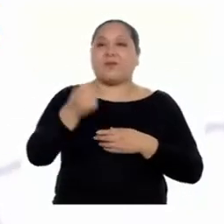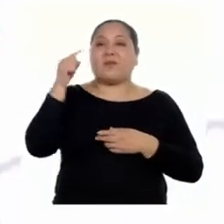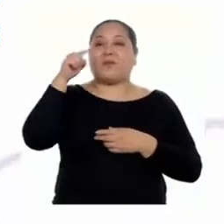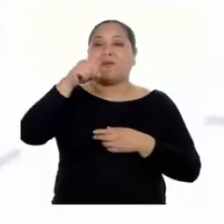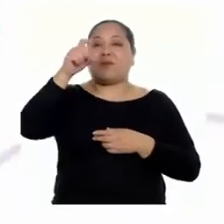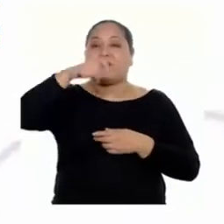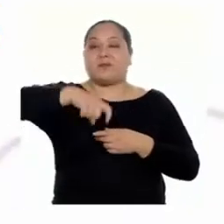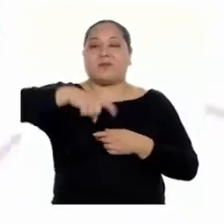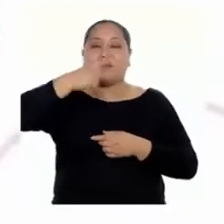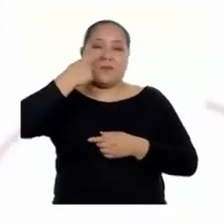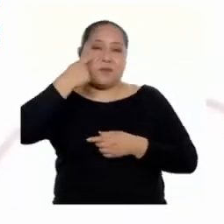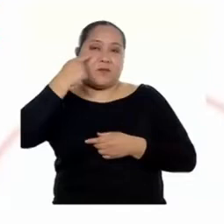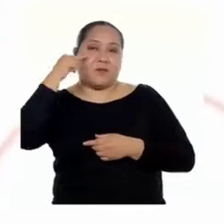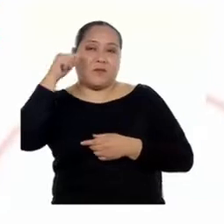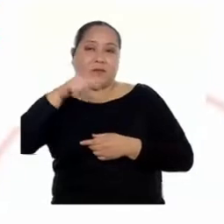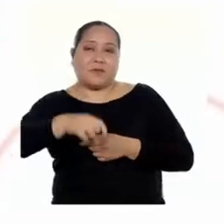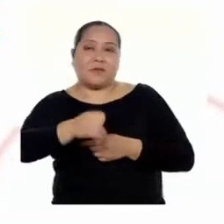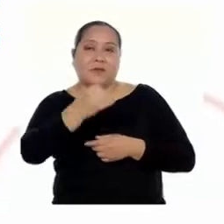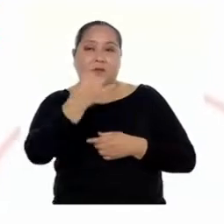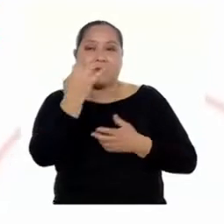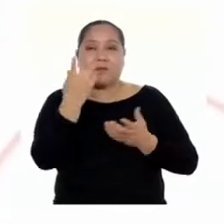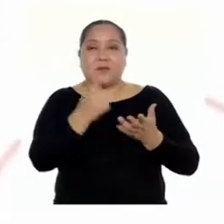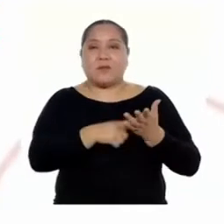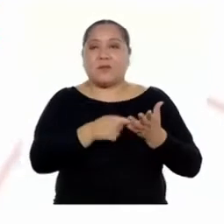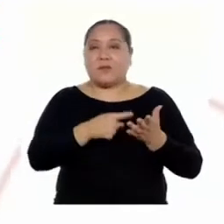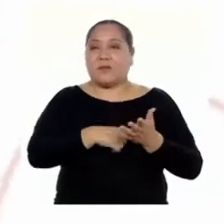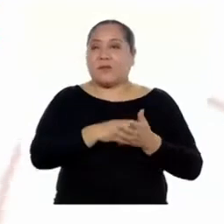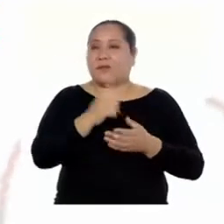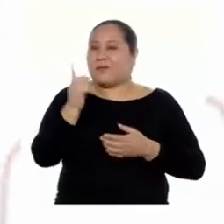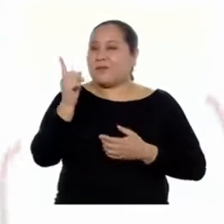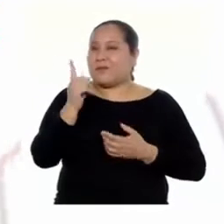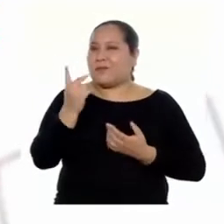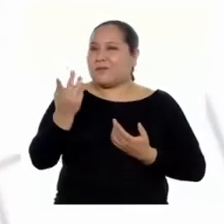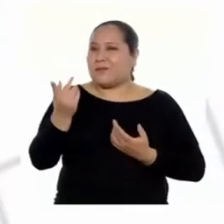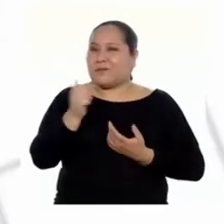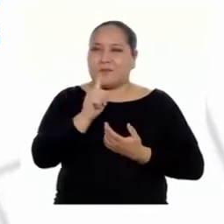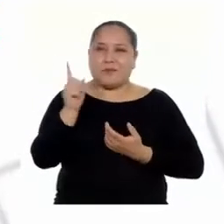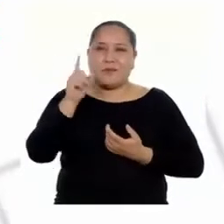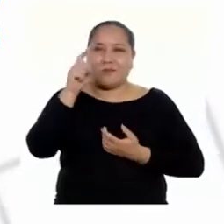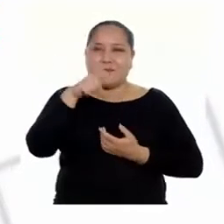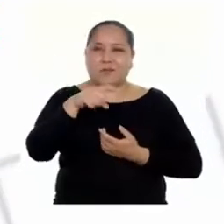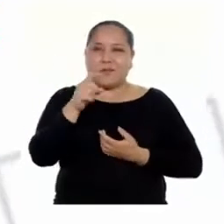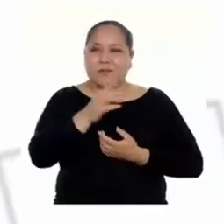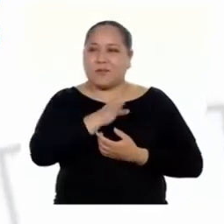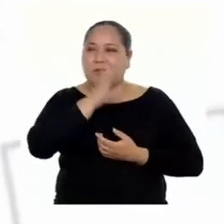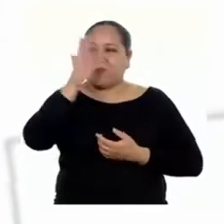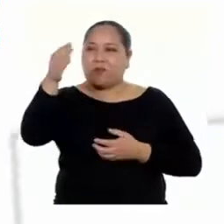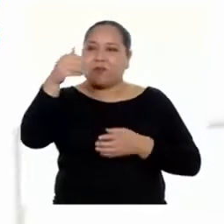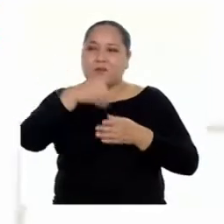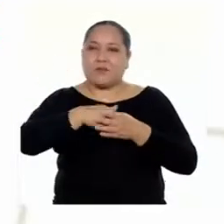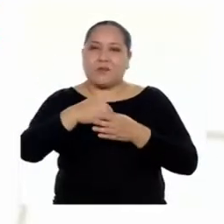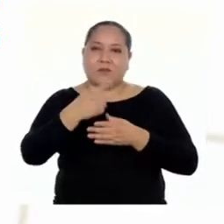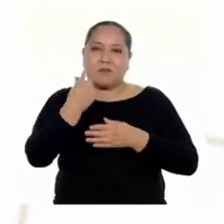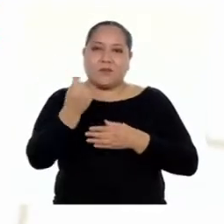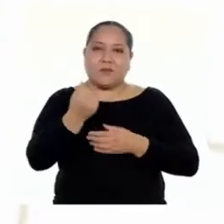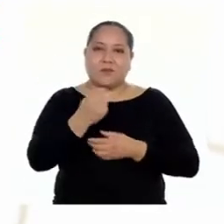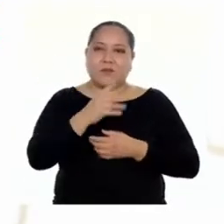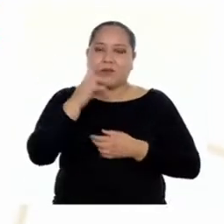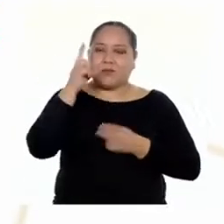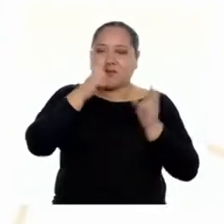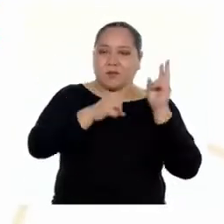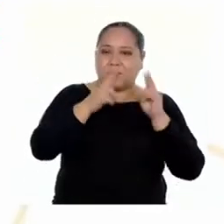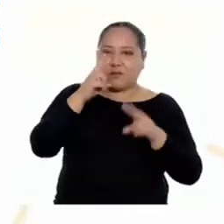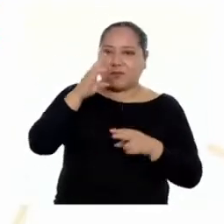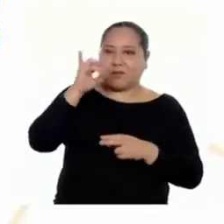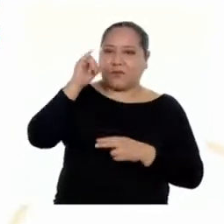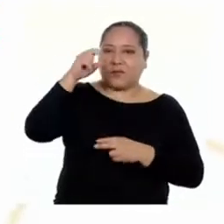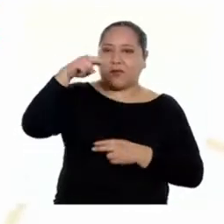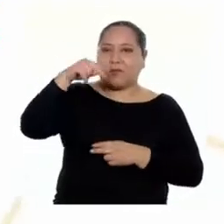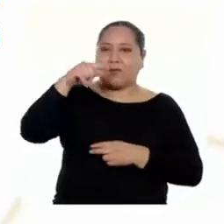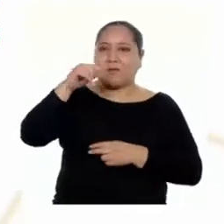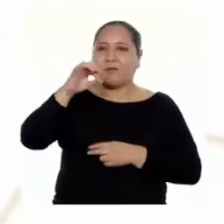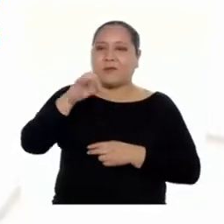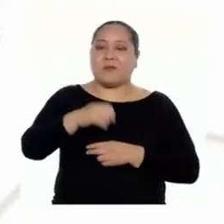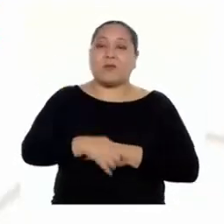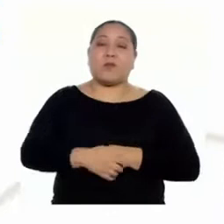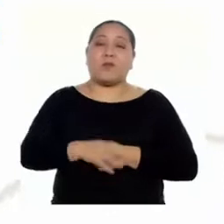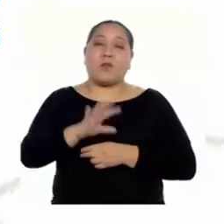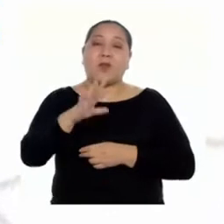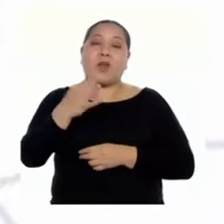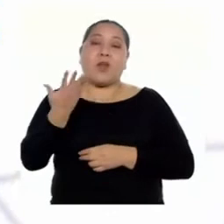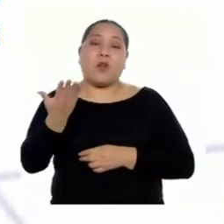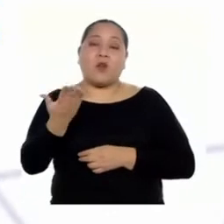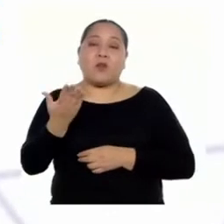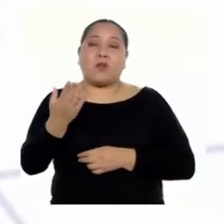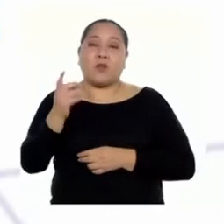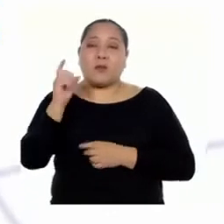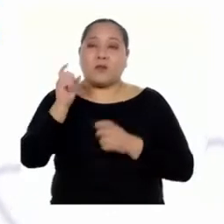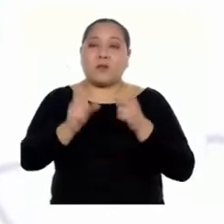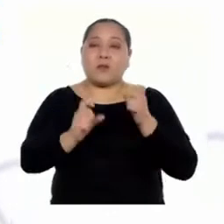necesario conocerlo. En algunos casos, ni siquiera es necesario ir al banco para hablar de intereses, porque existen personas u otras